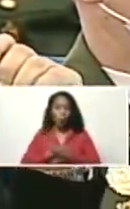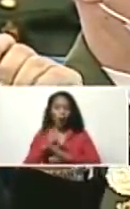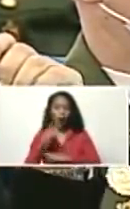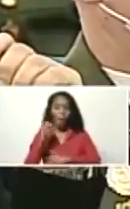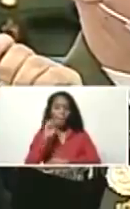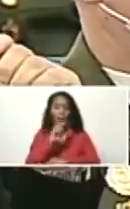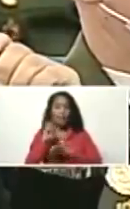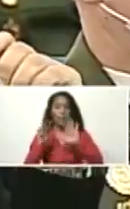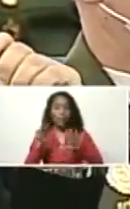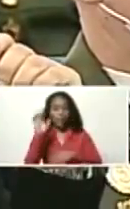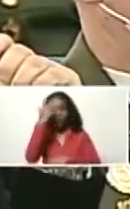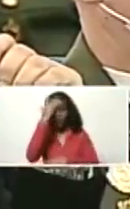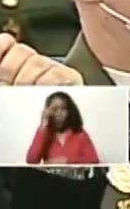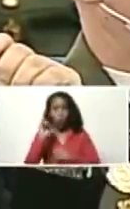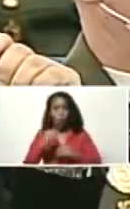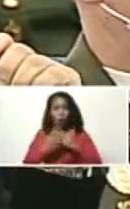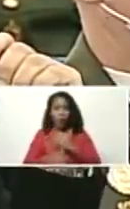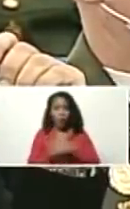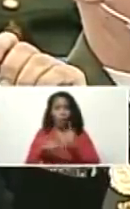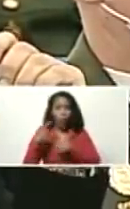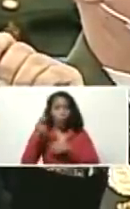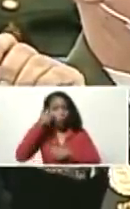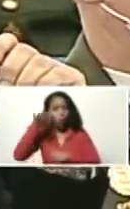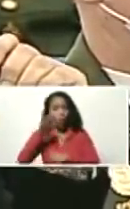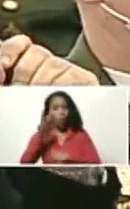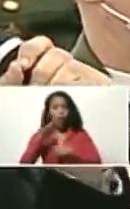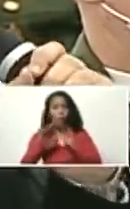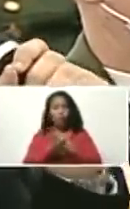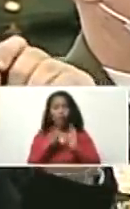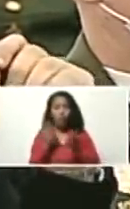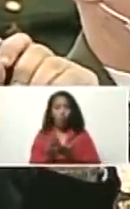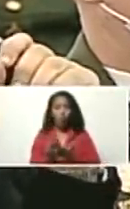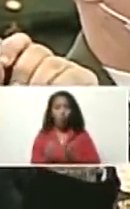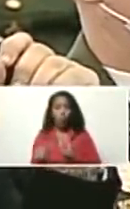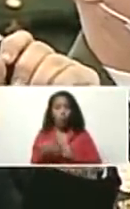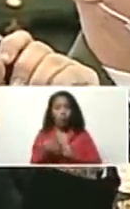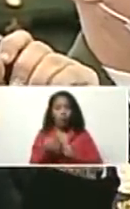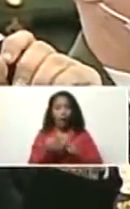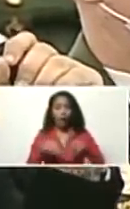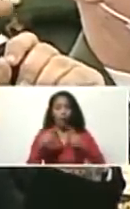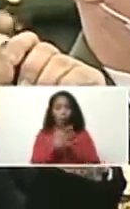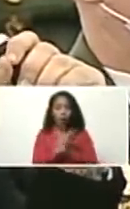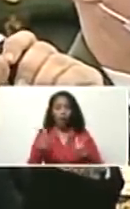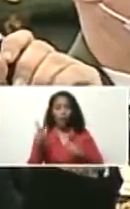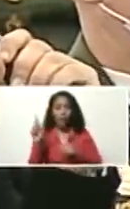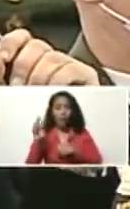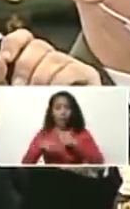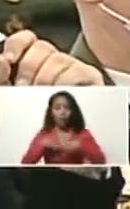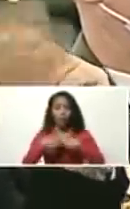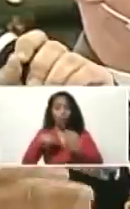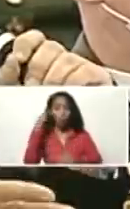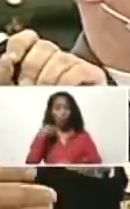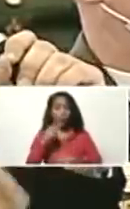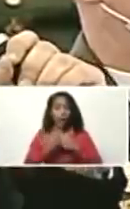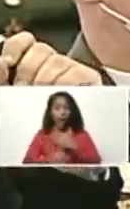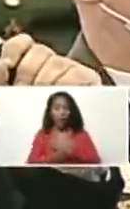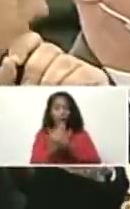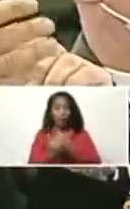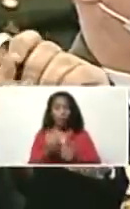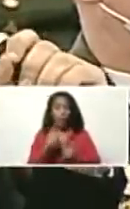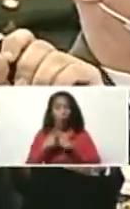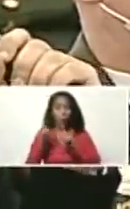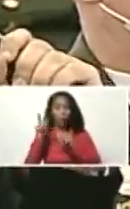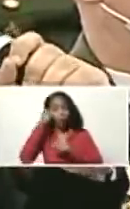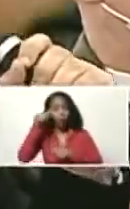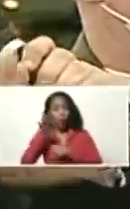nos adelantamos a otros pueblos del mundo en la rebelión popular contra el neoliberalismo, y con la revolución bolivariana nos adelantamos a